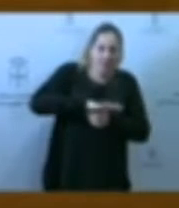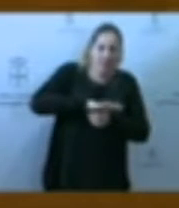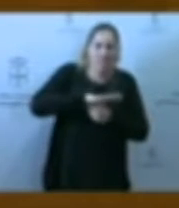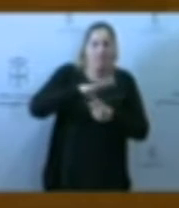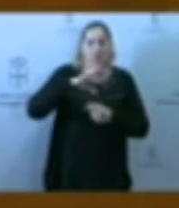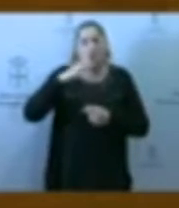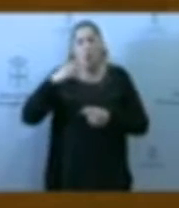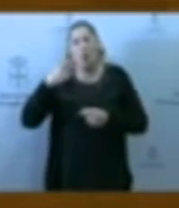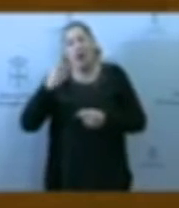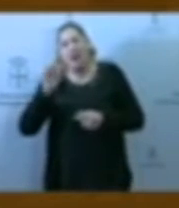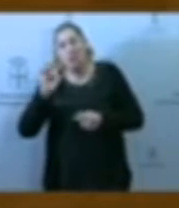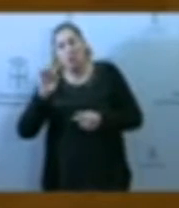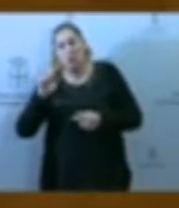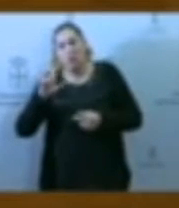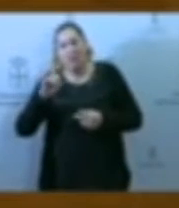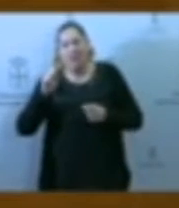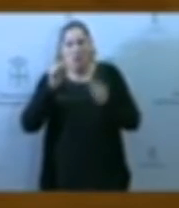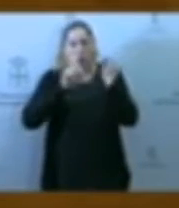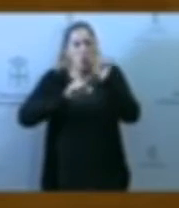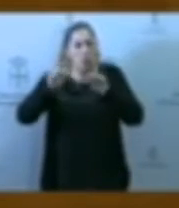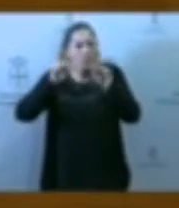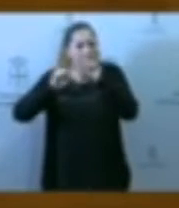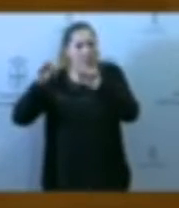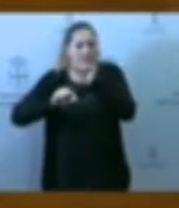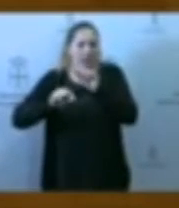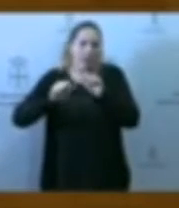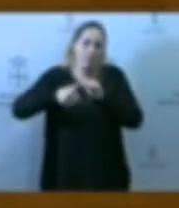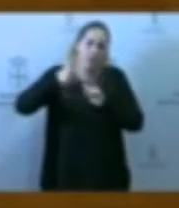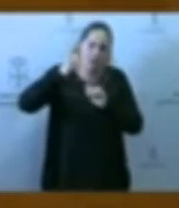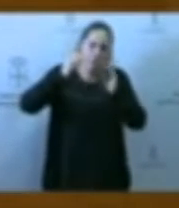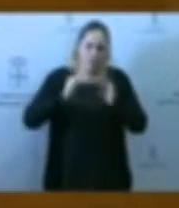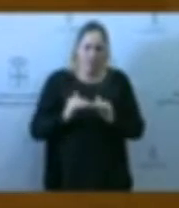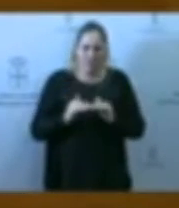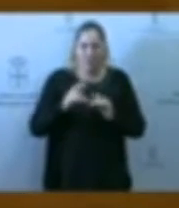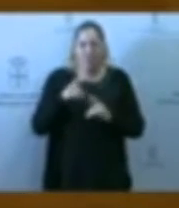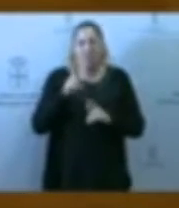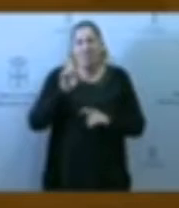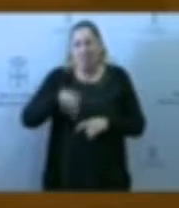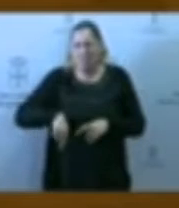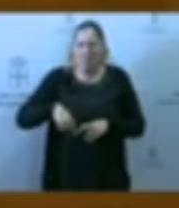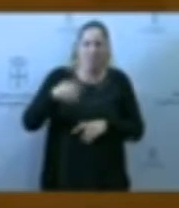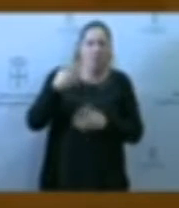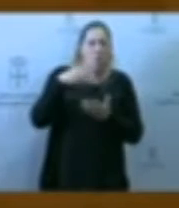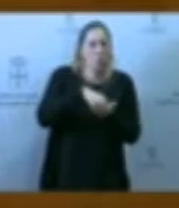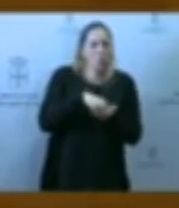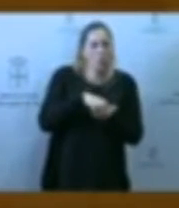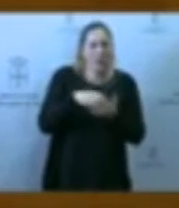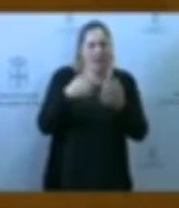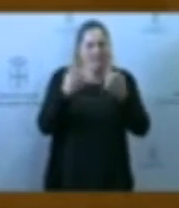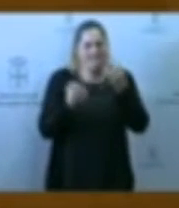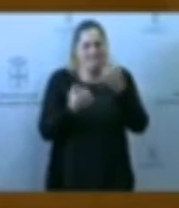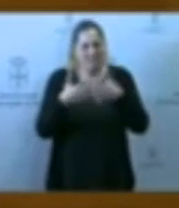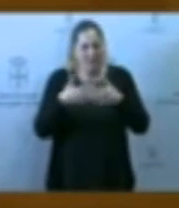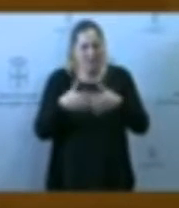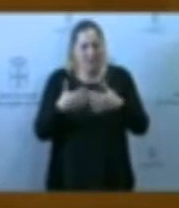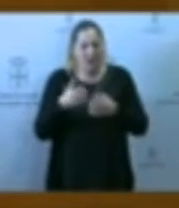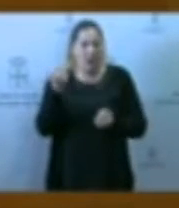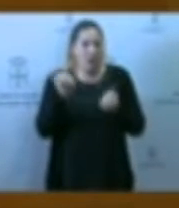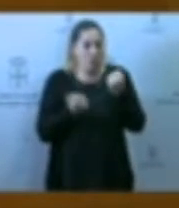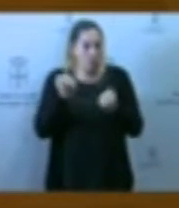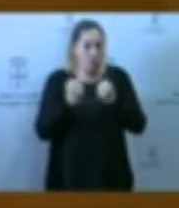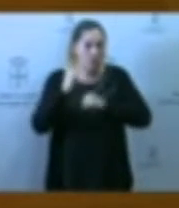contamina mucho más que otros carburantes ha sido puesto, por lo menos, en tela de juicio por la ANFAC, por la Asociación Nacional de Fabricantes de Vehículos y Camiones, ¿no?